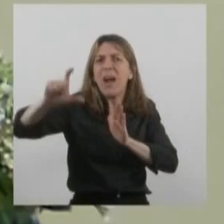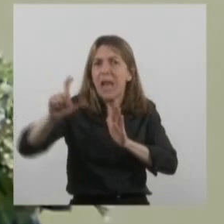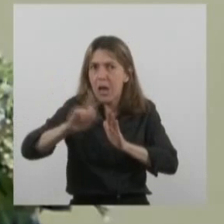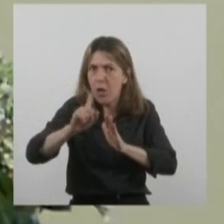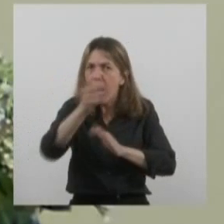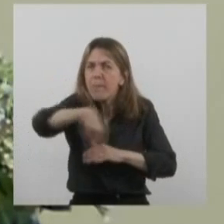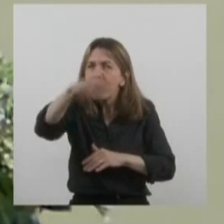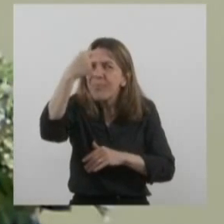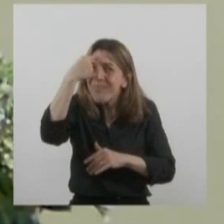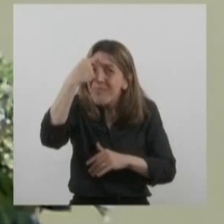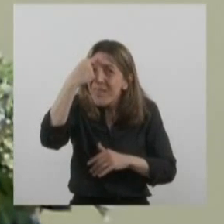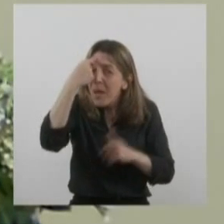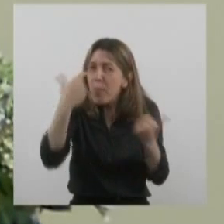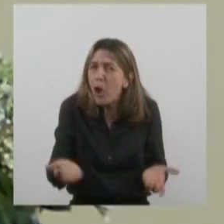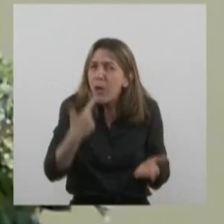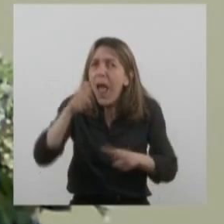posibilidad de que todos los argentinos